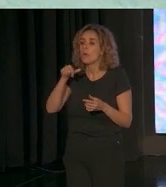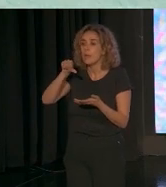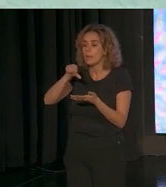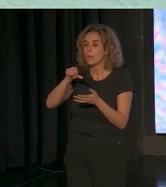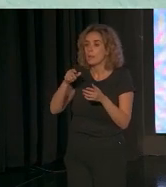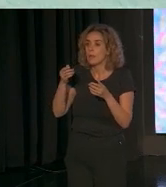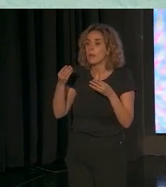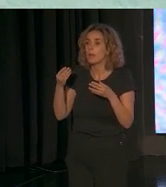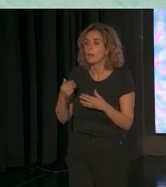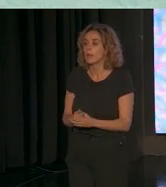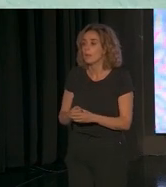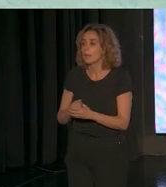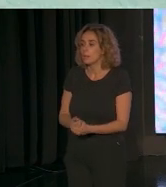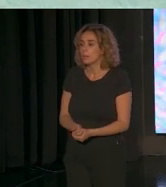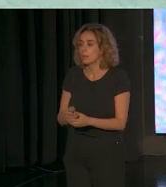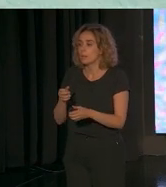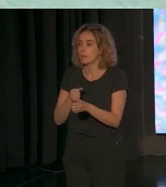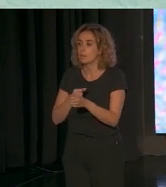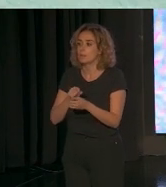temprana y toda la evidencia que la soporta.